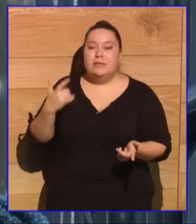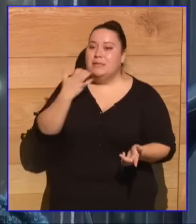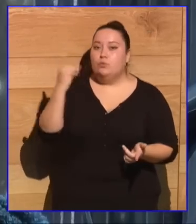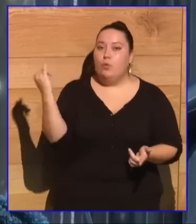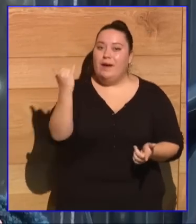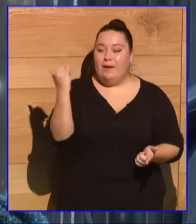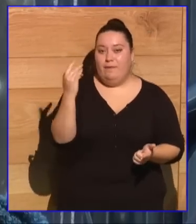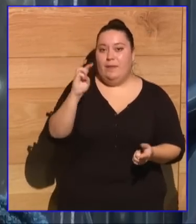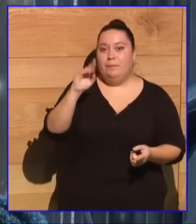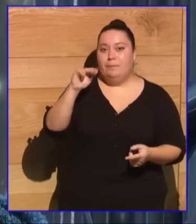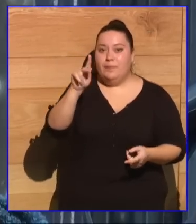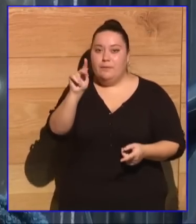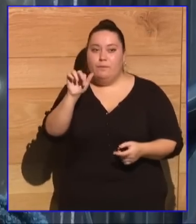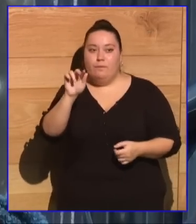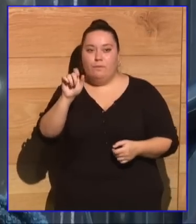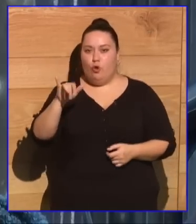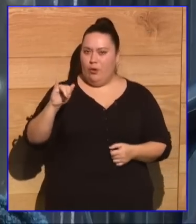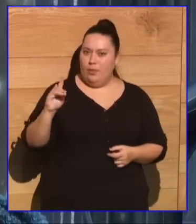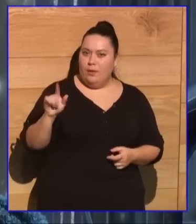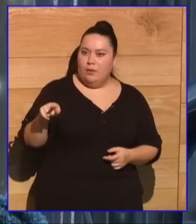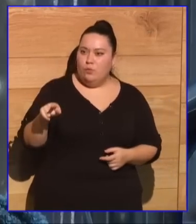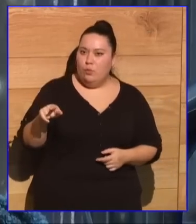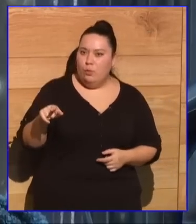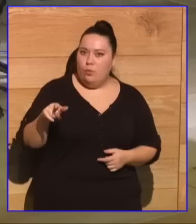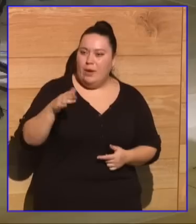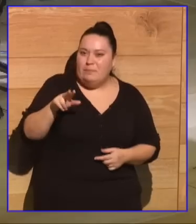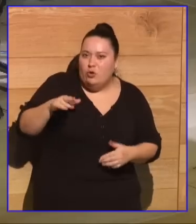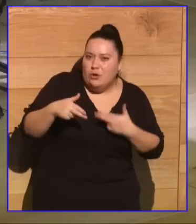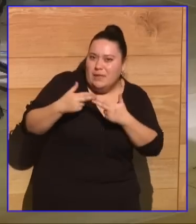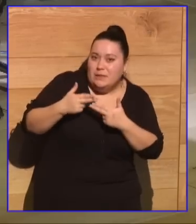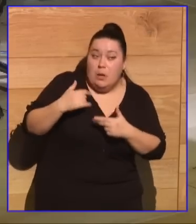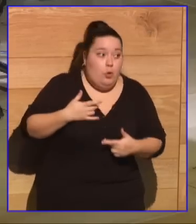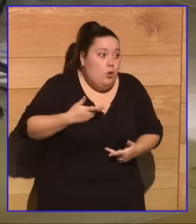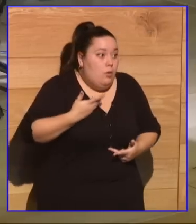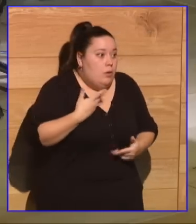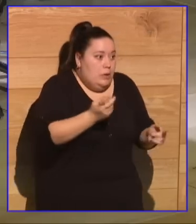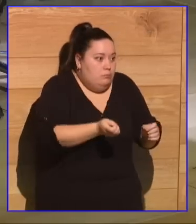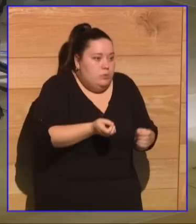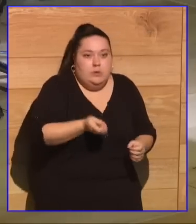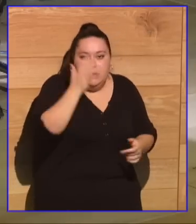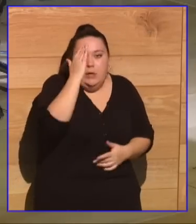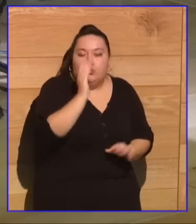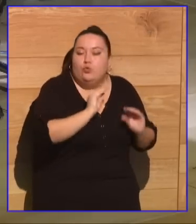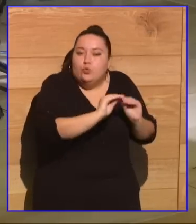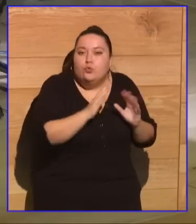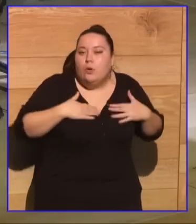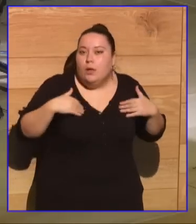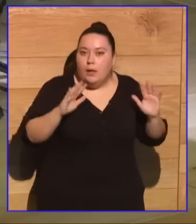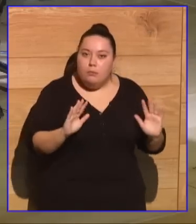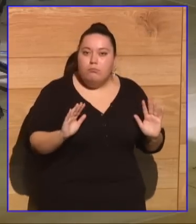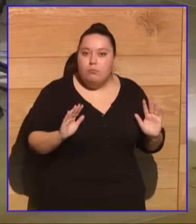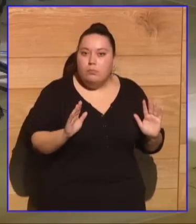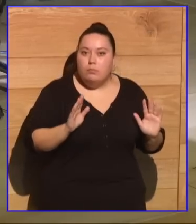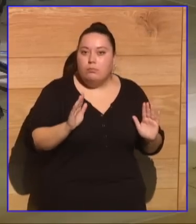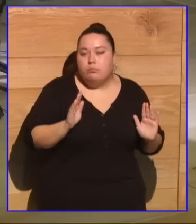súper ultramillonario, ¿dejas a tu hermano de taxista? Quiero decir. Hombre, si es vocacional. Si Claro. Si es un sueño. Claro, persigue